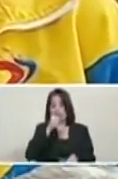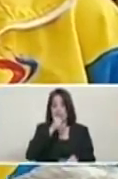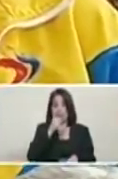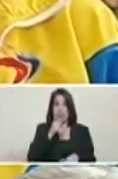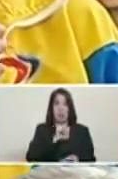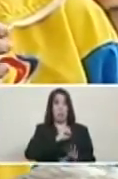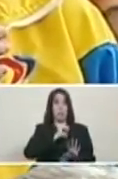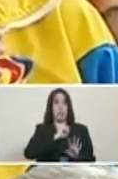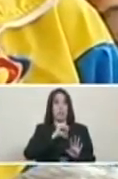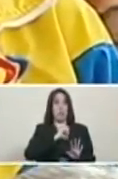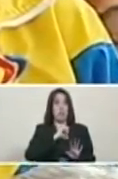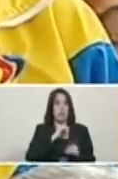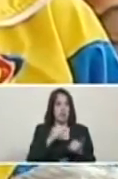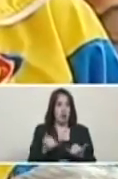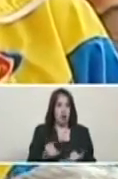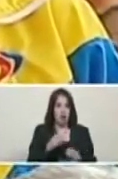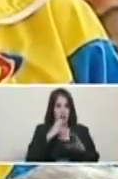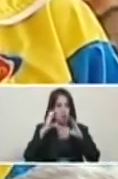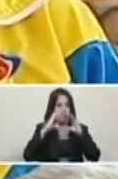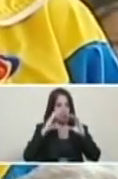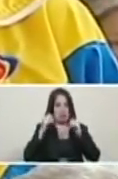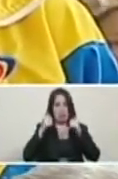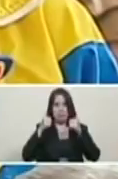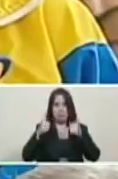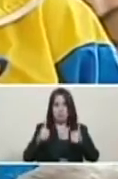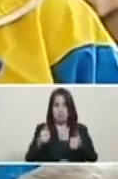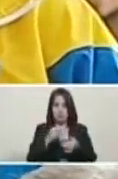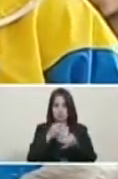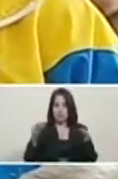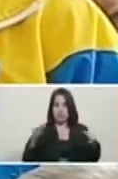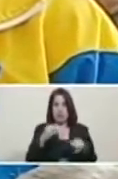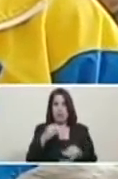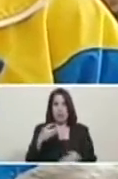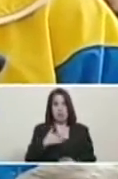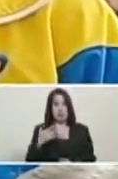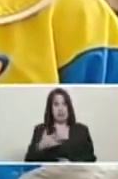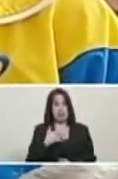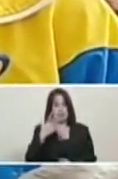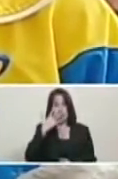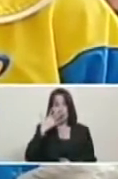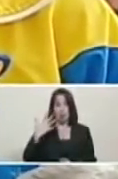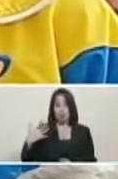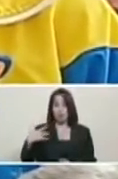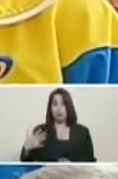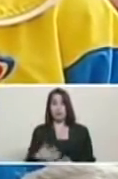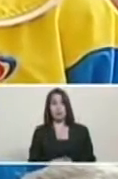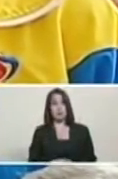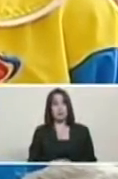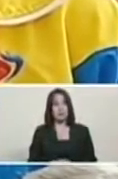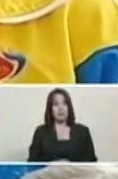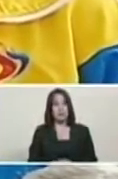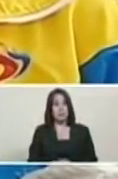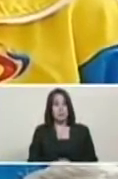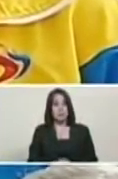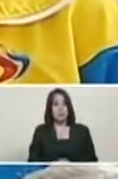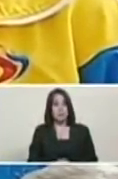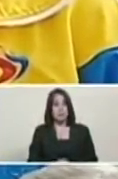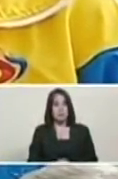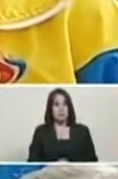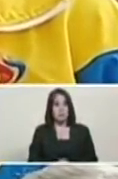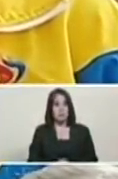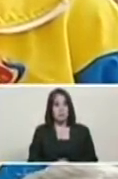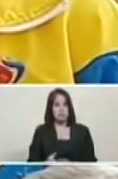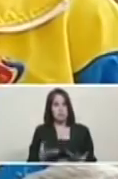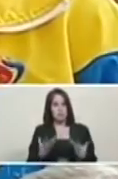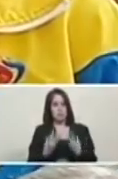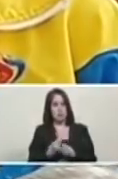es una extraordinaria comunicadora que de verdad me siento orgulloso de eso. Y ahí estábamos con el señor René Quevedo